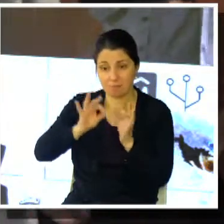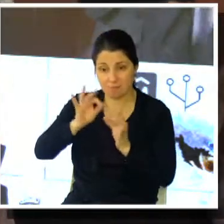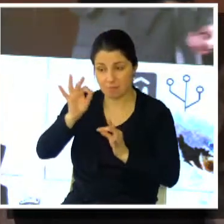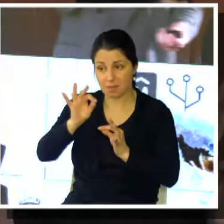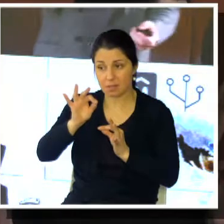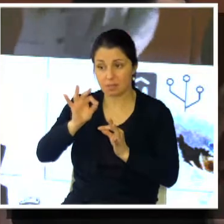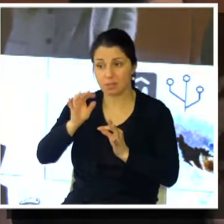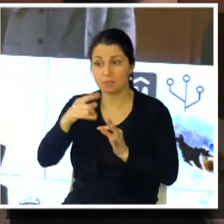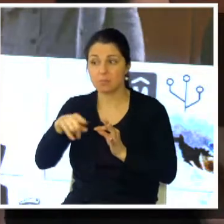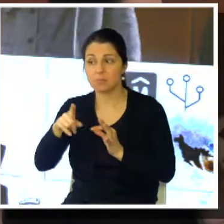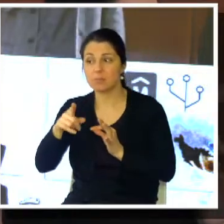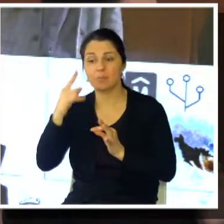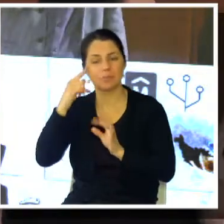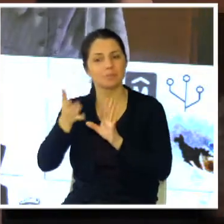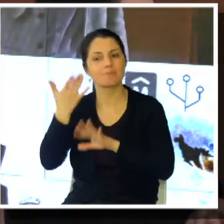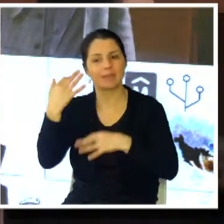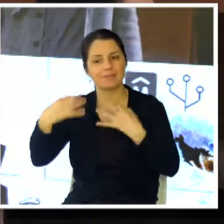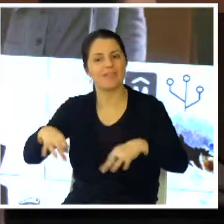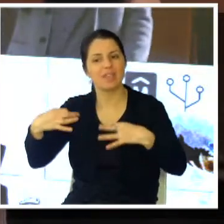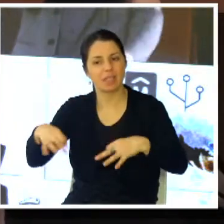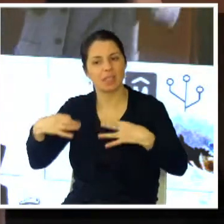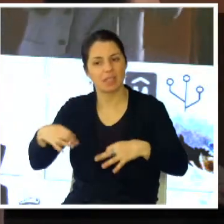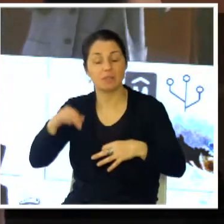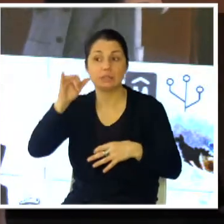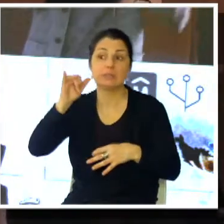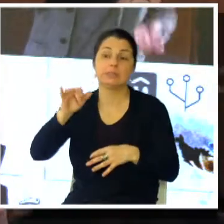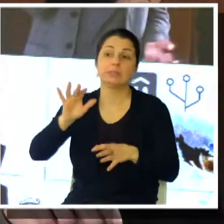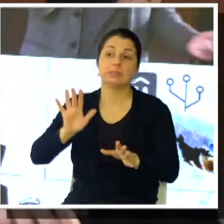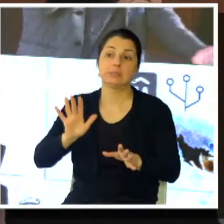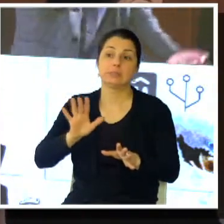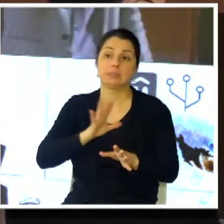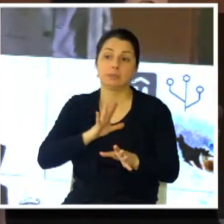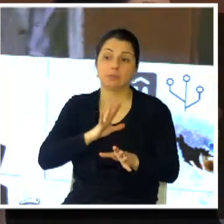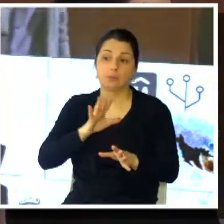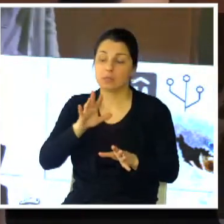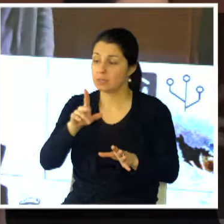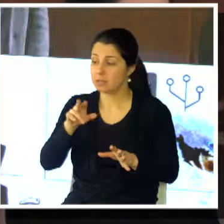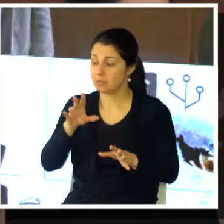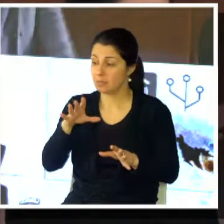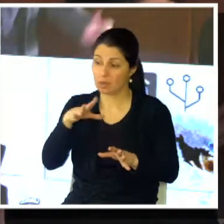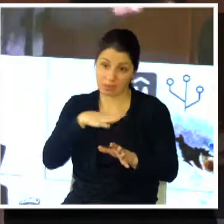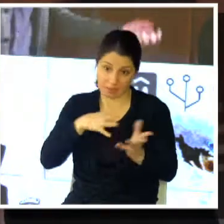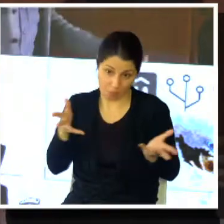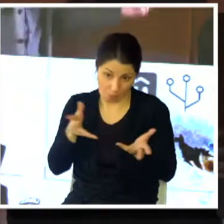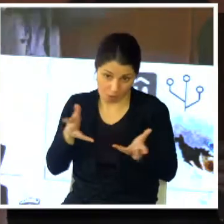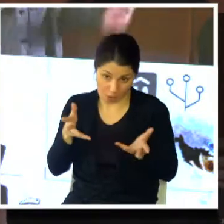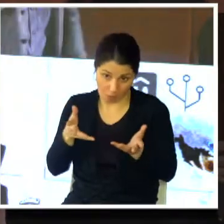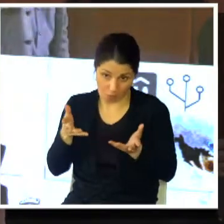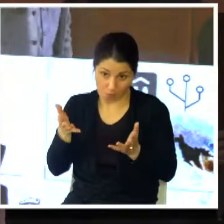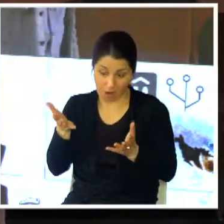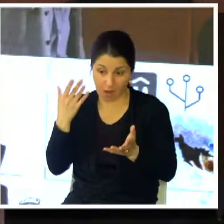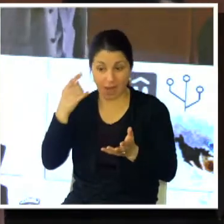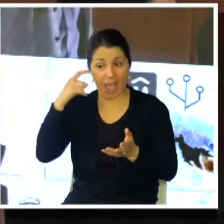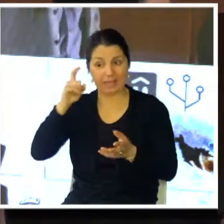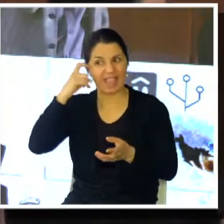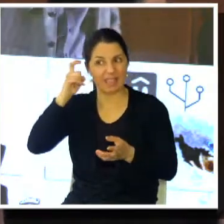Pero de repente sería mucho más efectivo si tuviéramos, como es lo que estamos teniendo en realidad ahora, porque pasó de ser un piloto a ser un proyecto